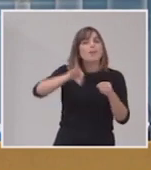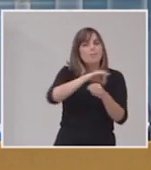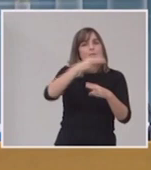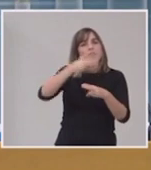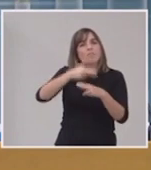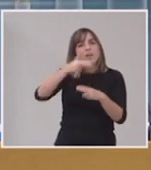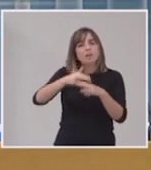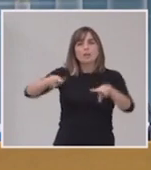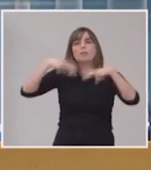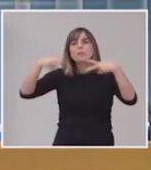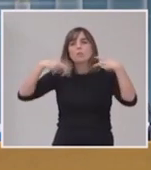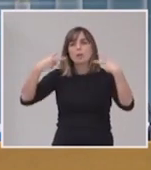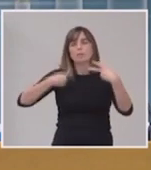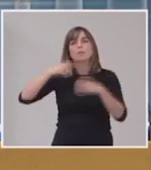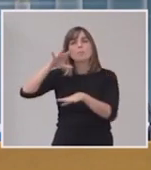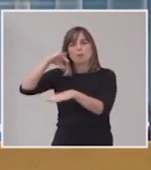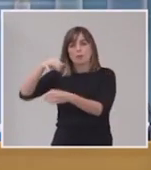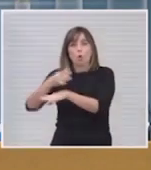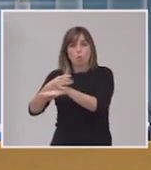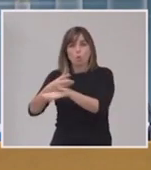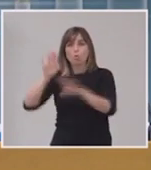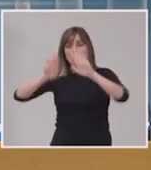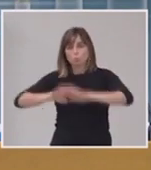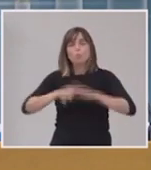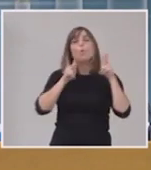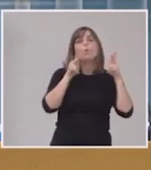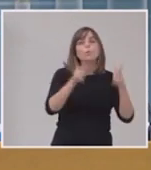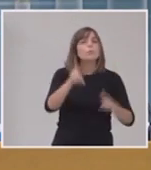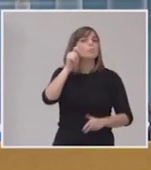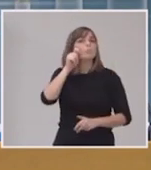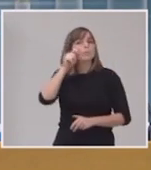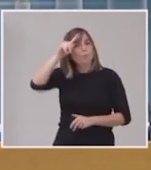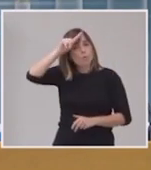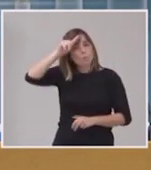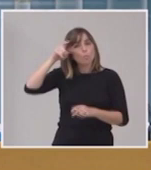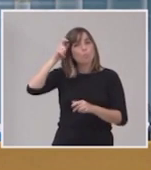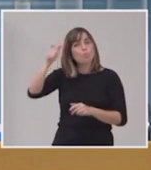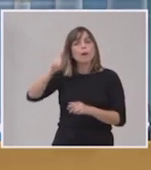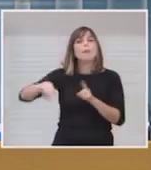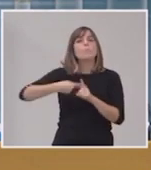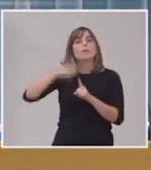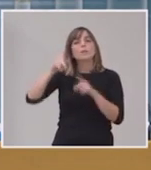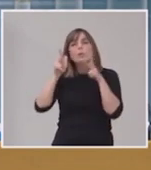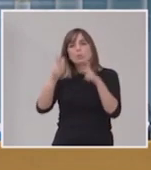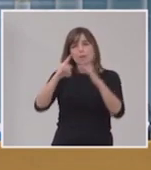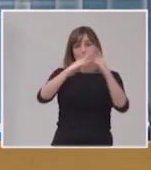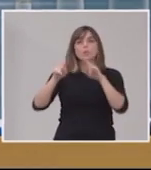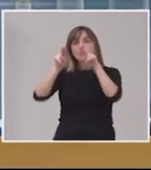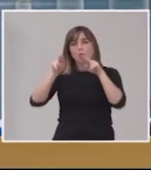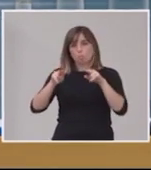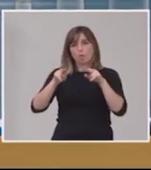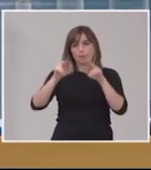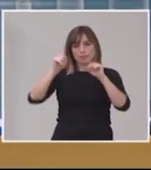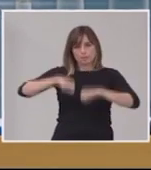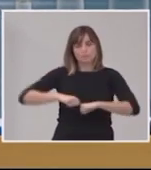restaurantes, establecimientos de ocio nocturno, hoteles, turismo rural, alojamientos extrahoteleros, campings o albergues.